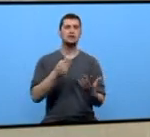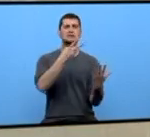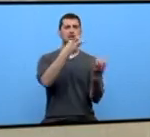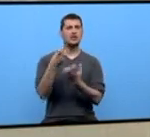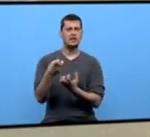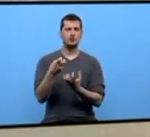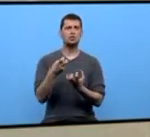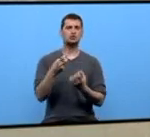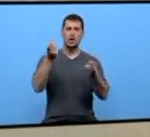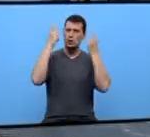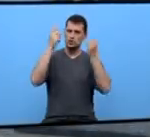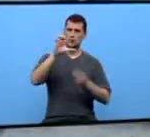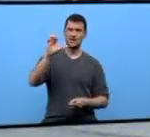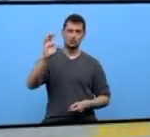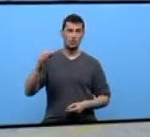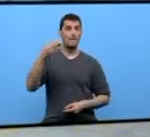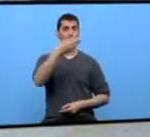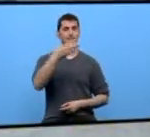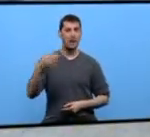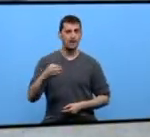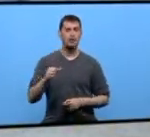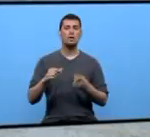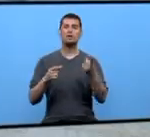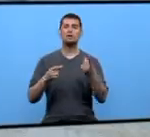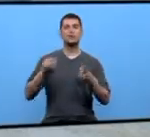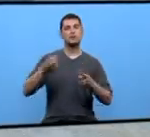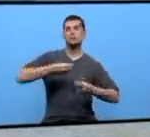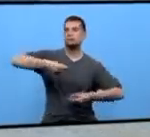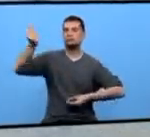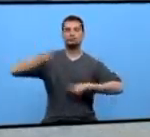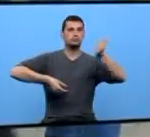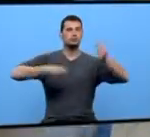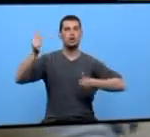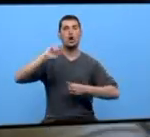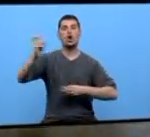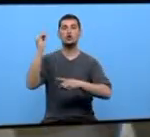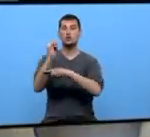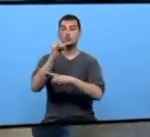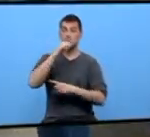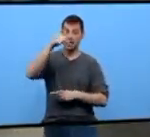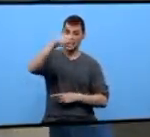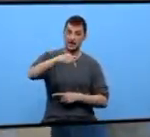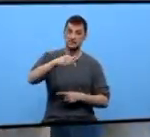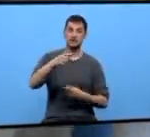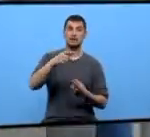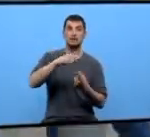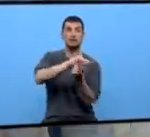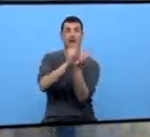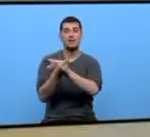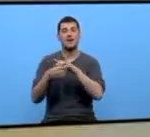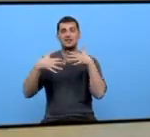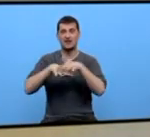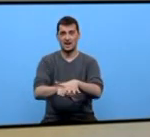700 estudantes da ESO e BAC das Mercedes terán que disgregarse o ano que ven nostros institutos porque o centro pasará a ser integrado.